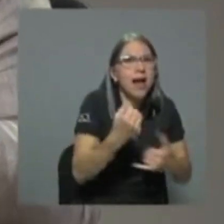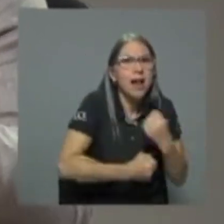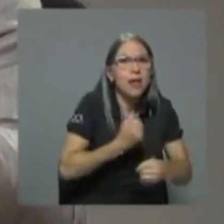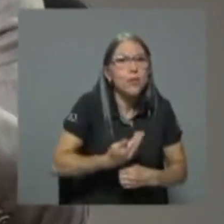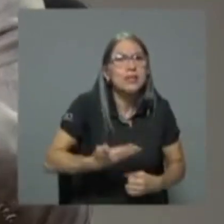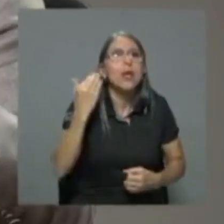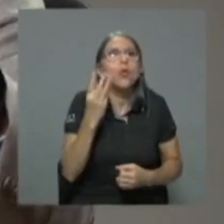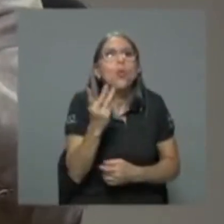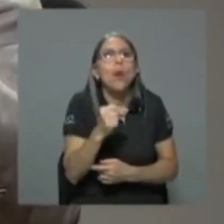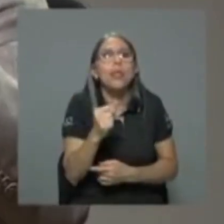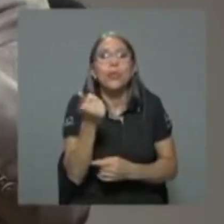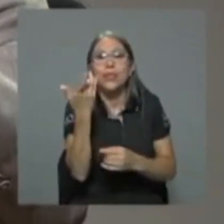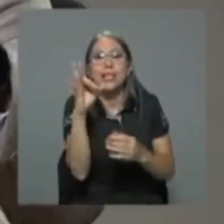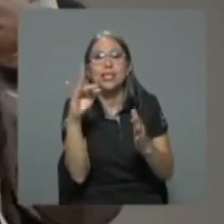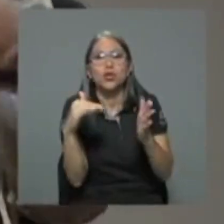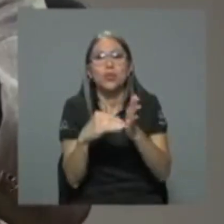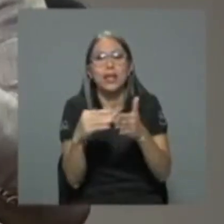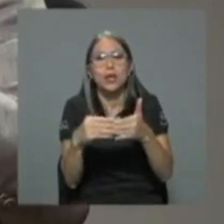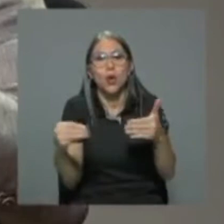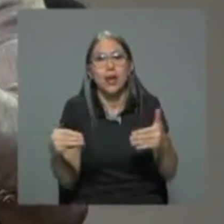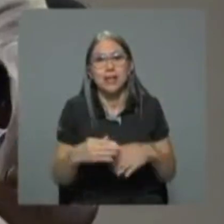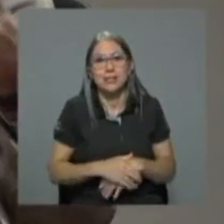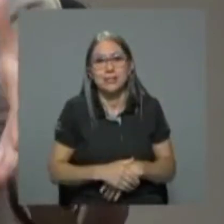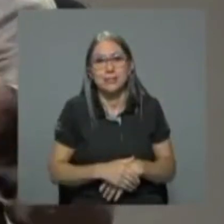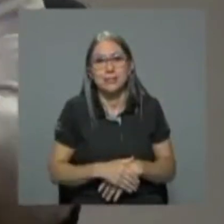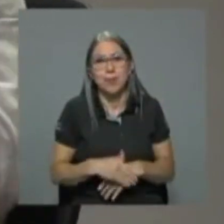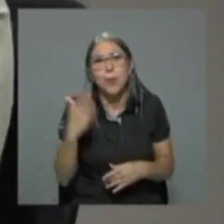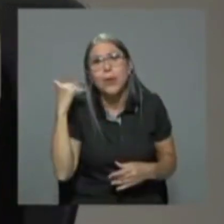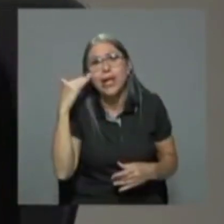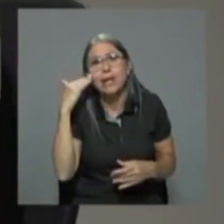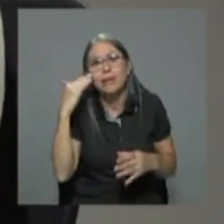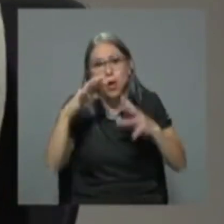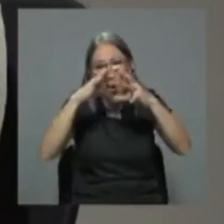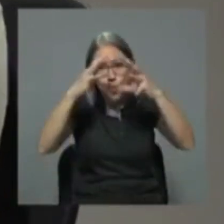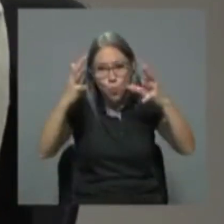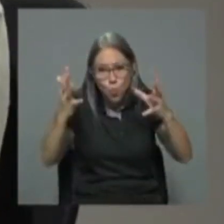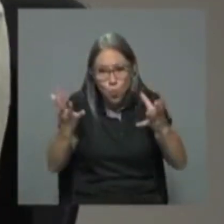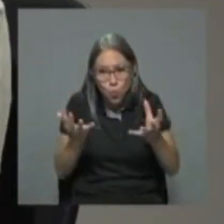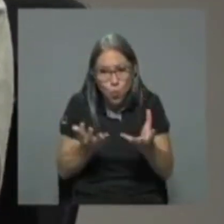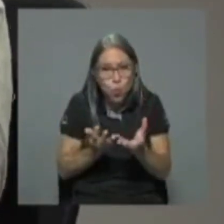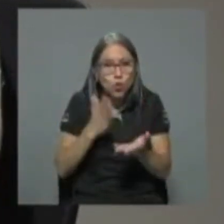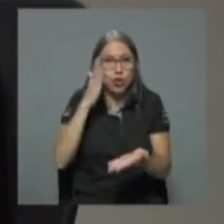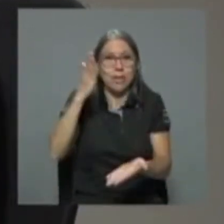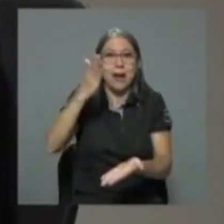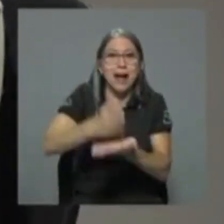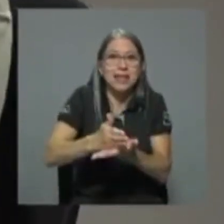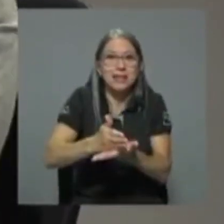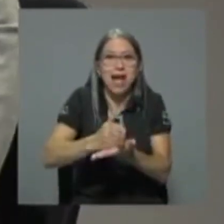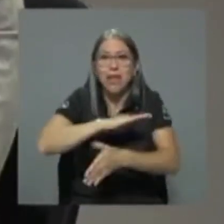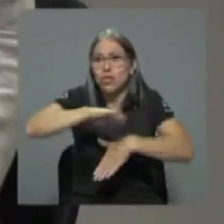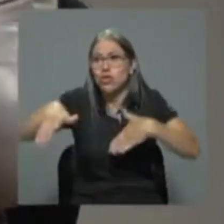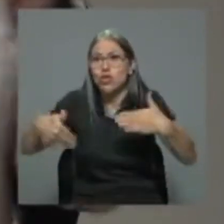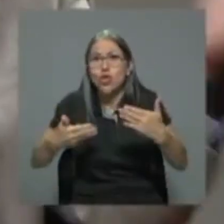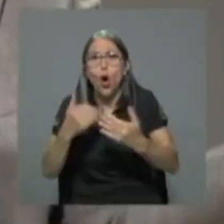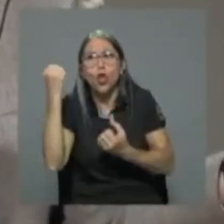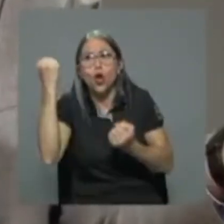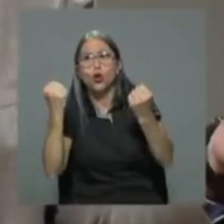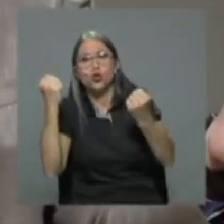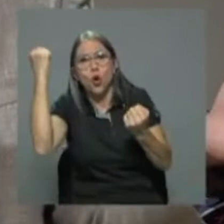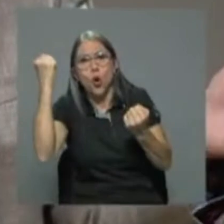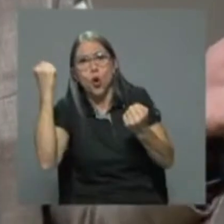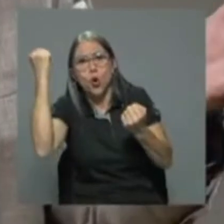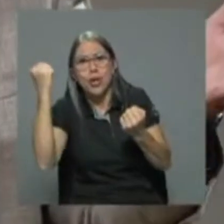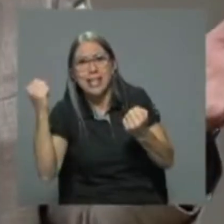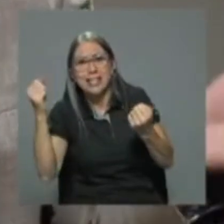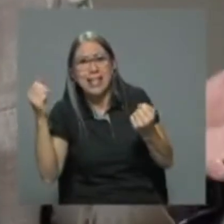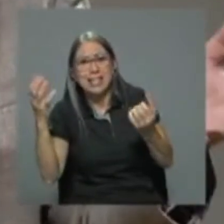$18,000. Porque, claro, cuando se paraliza el mundo, todos los containers quedaron de un lado. Y entonces mandar los containers de vuelta para